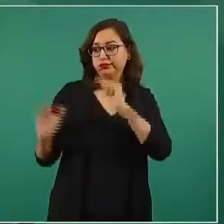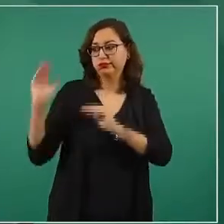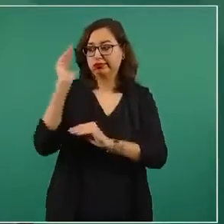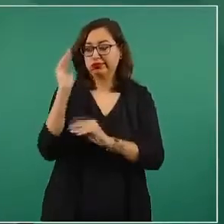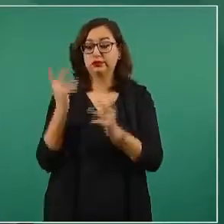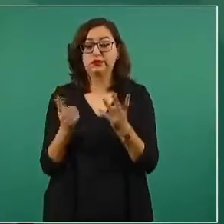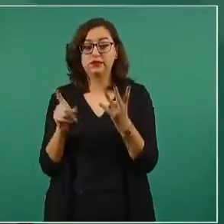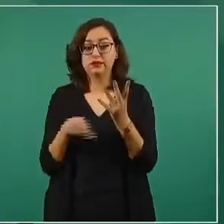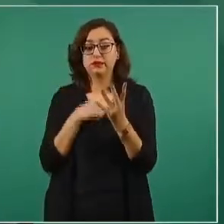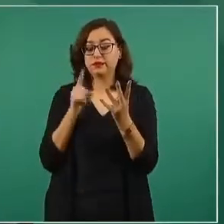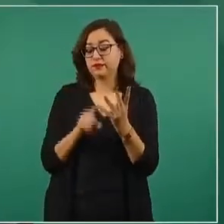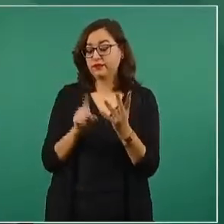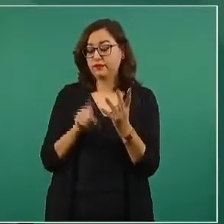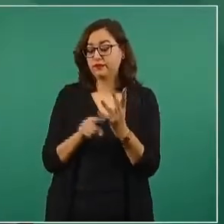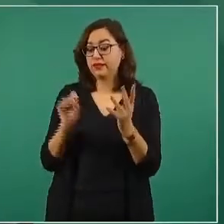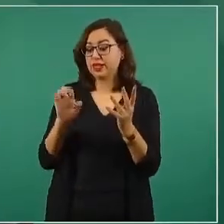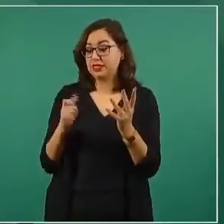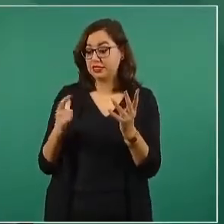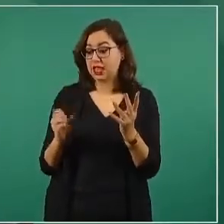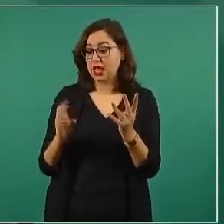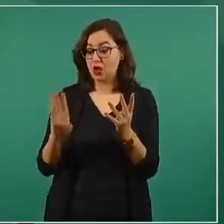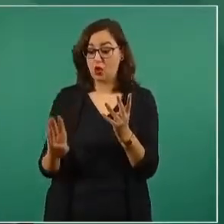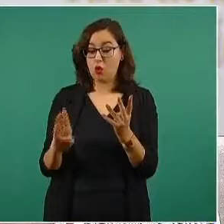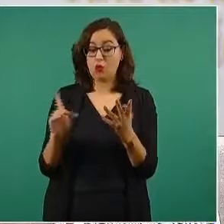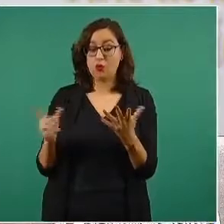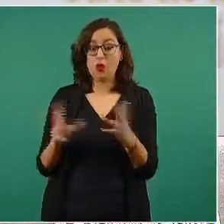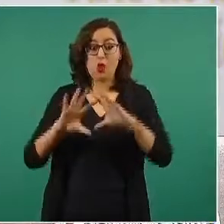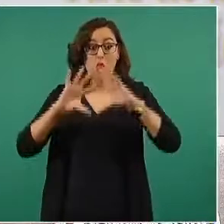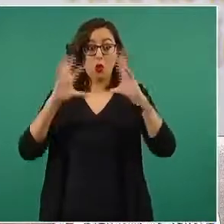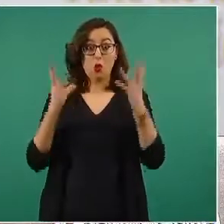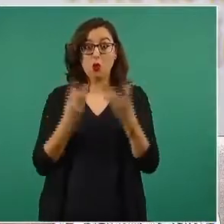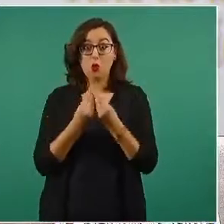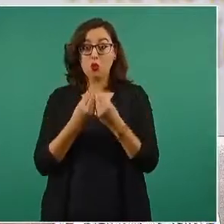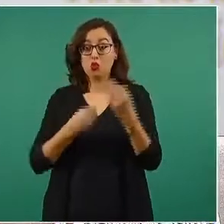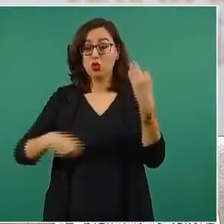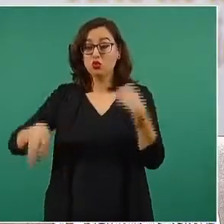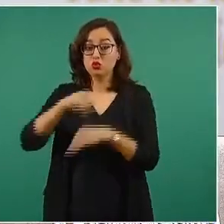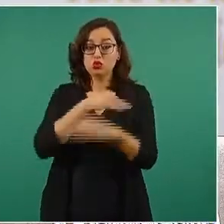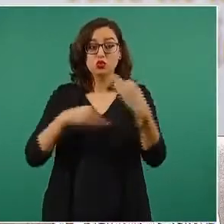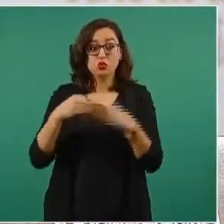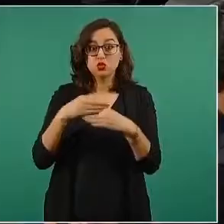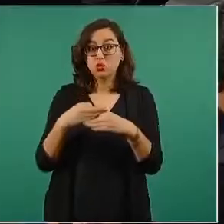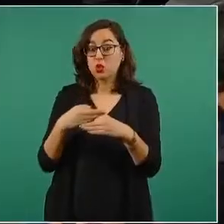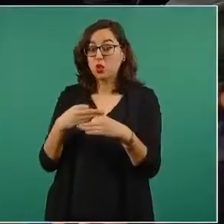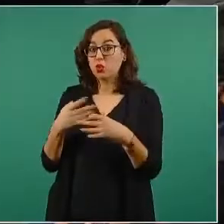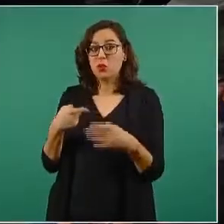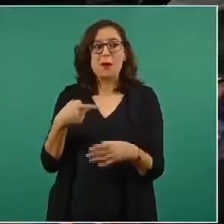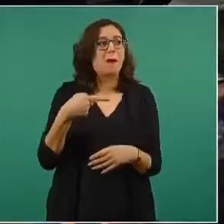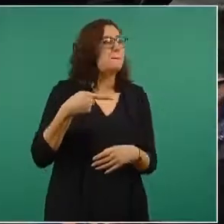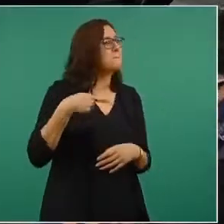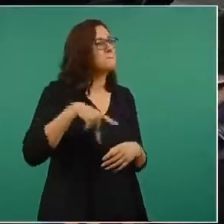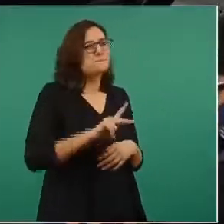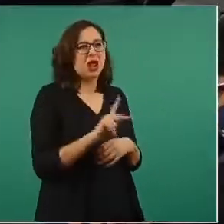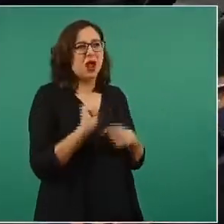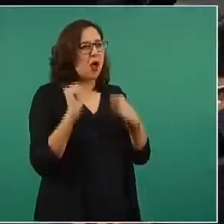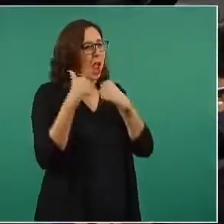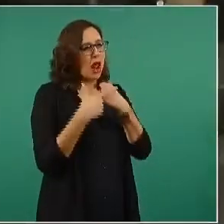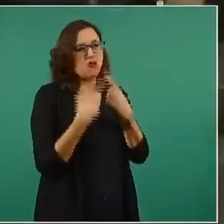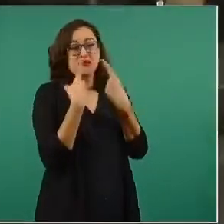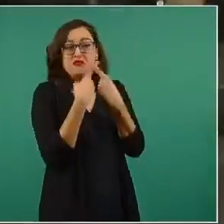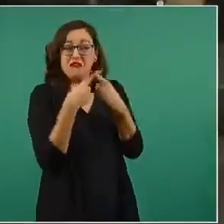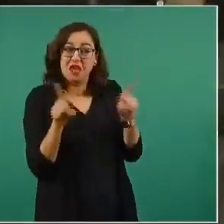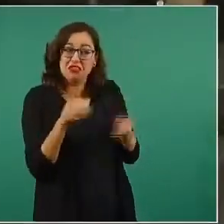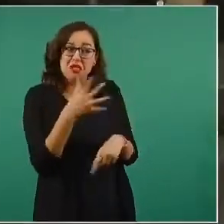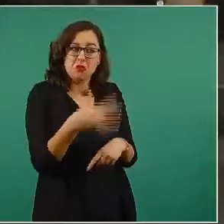desde luego la Secretaría de Gobernación, todos. Pero hay un entrampe entre la investigación y la búsqueda,